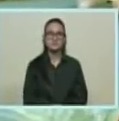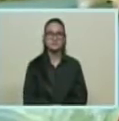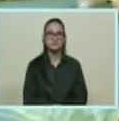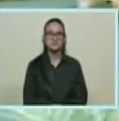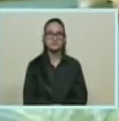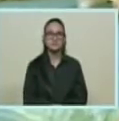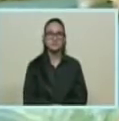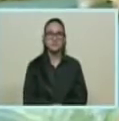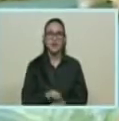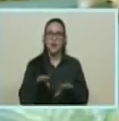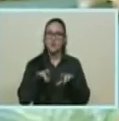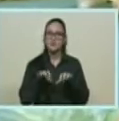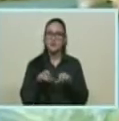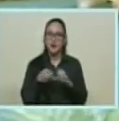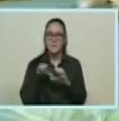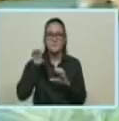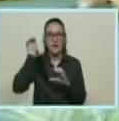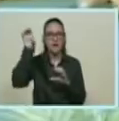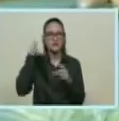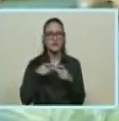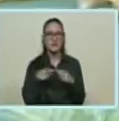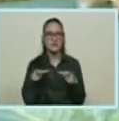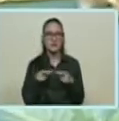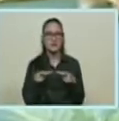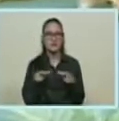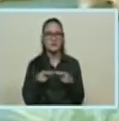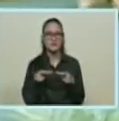central computarizado del Carnet de la Patria.